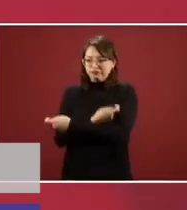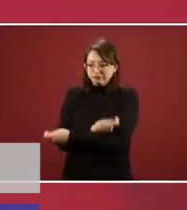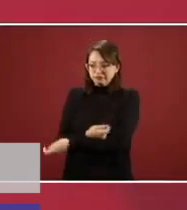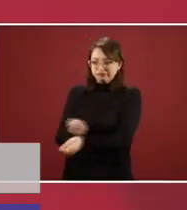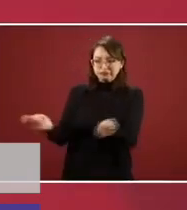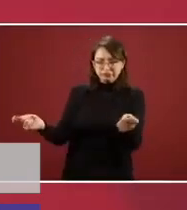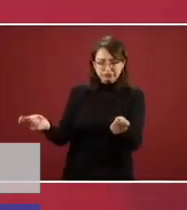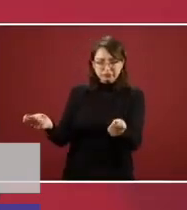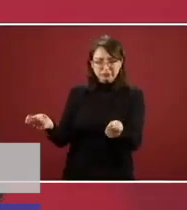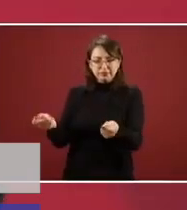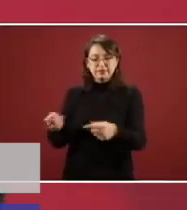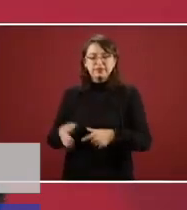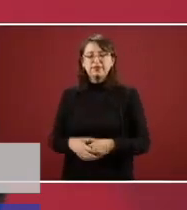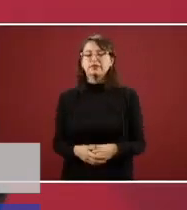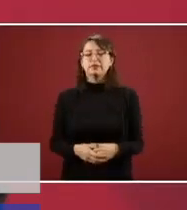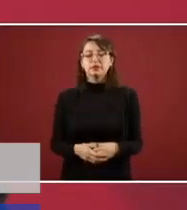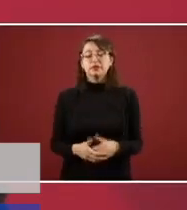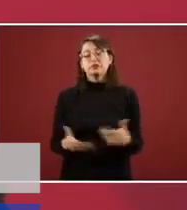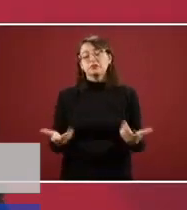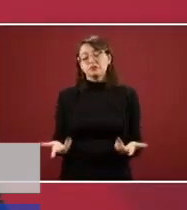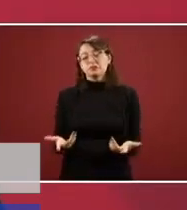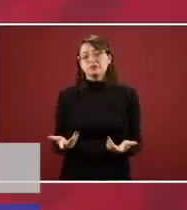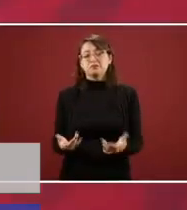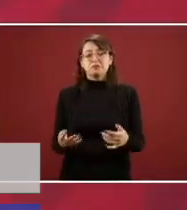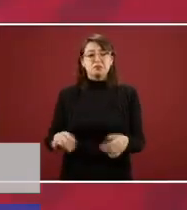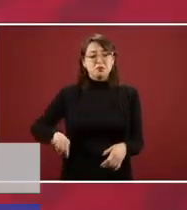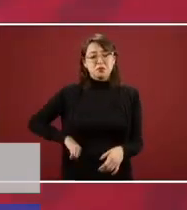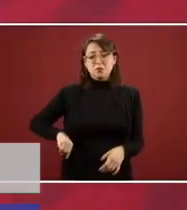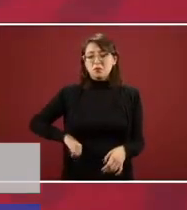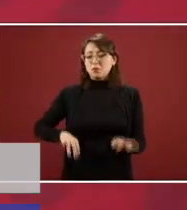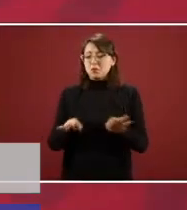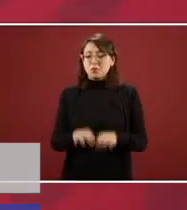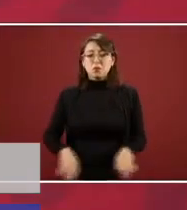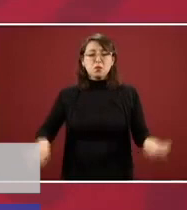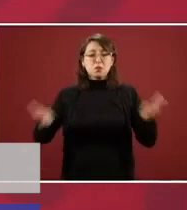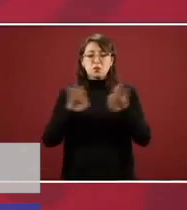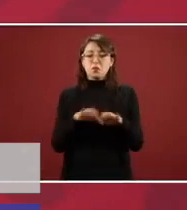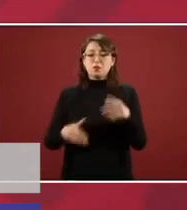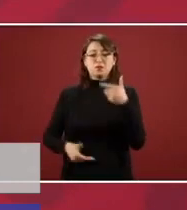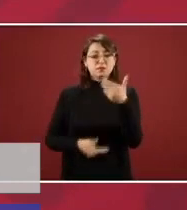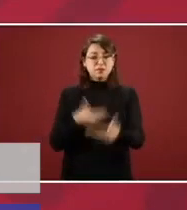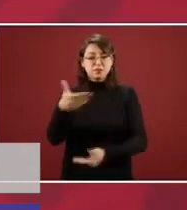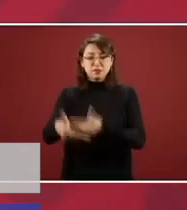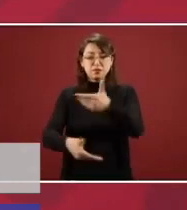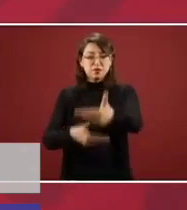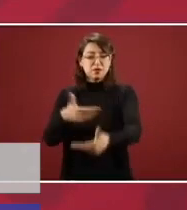en comunidades indígenas, al frente del Instituto Nacional Indigenista en Tabasco.